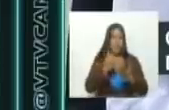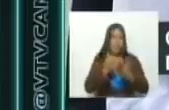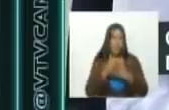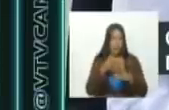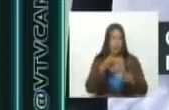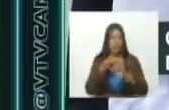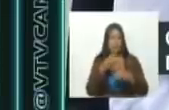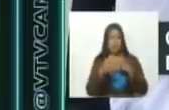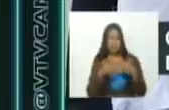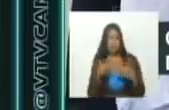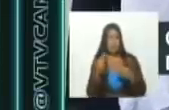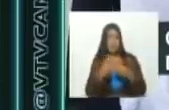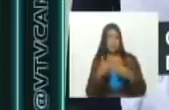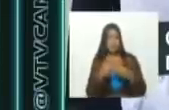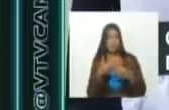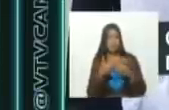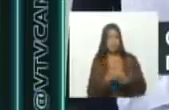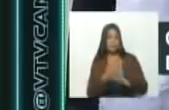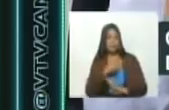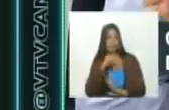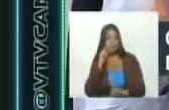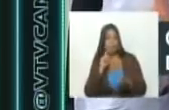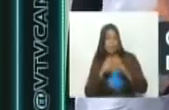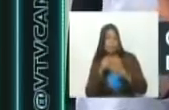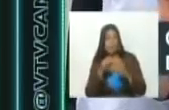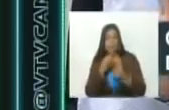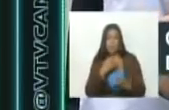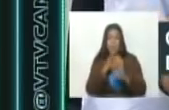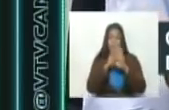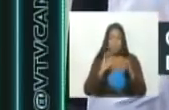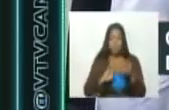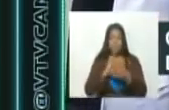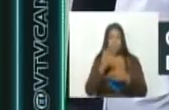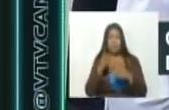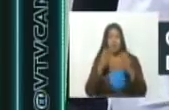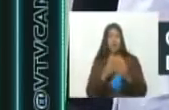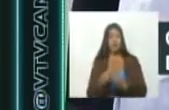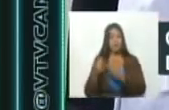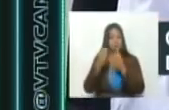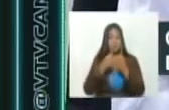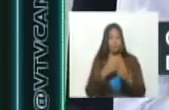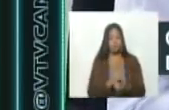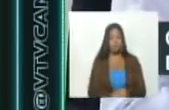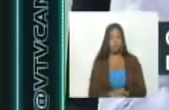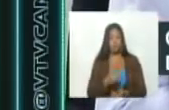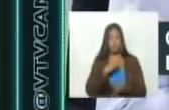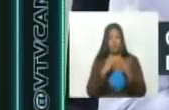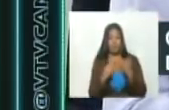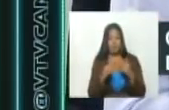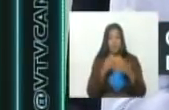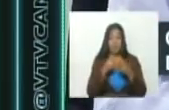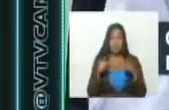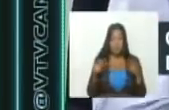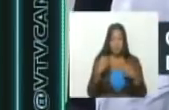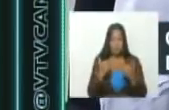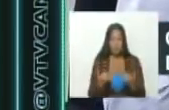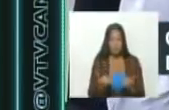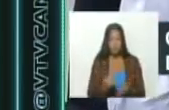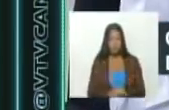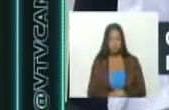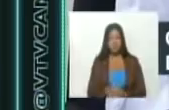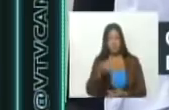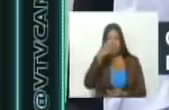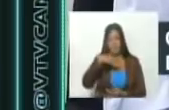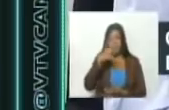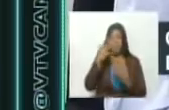el ingreso petrolero del cual depende buena parte del funcionamiento de la economía. Esto se lo digo para finalizar este largo comentario, para que el